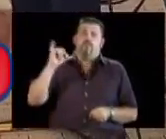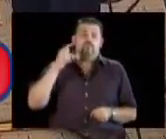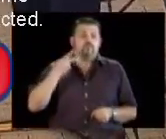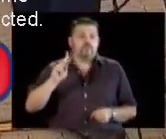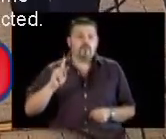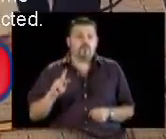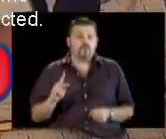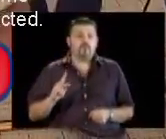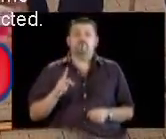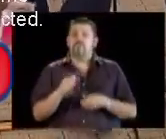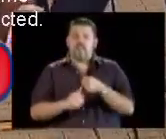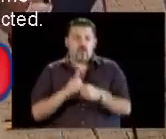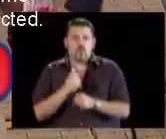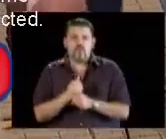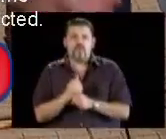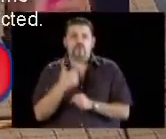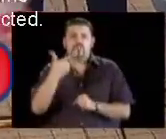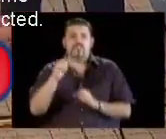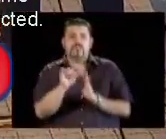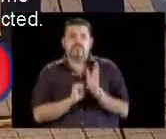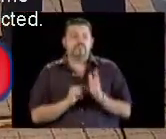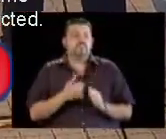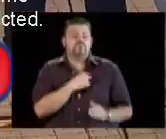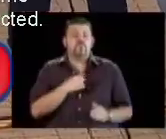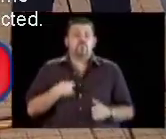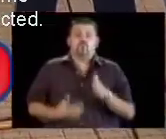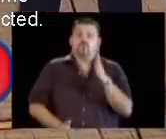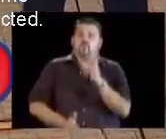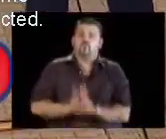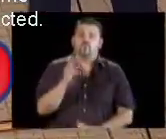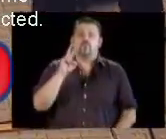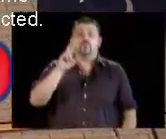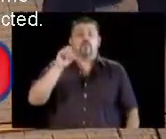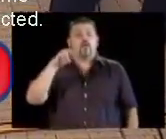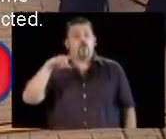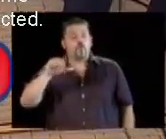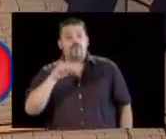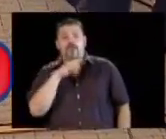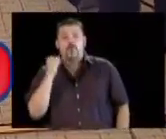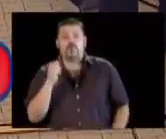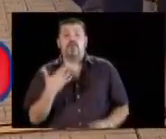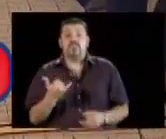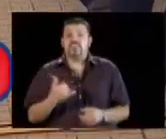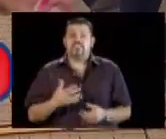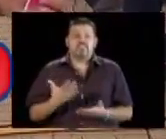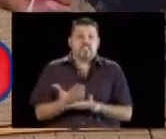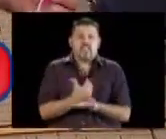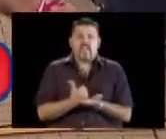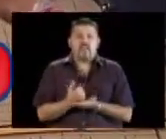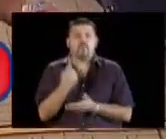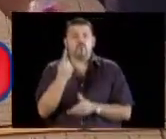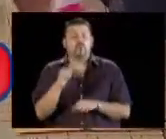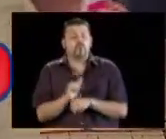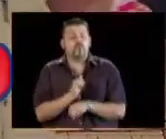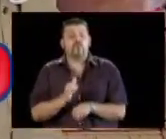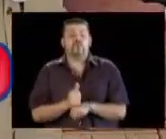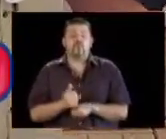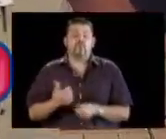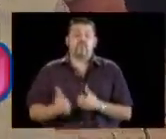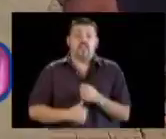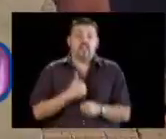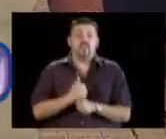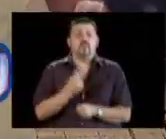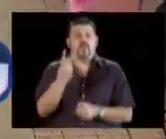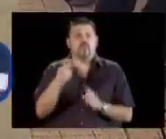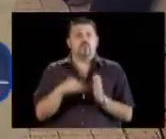pero al año 7 meses nos fuimos a Roma y corregí úlceras gástricas. Nos ganamos un carro del año en el